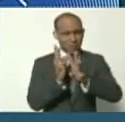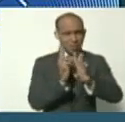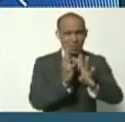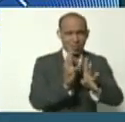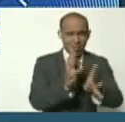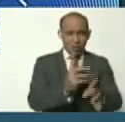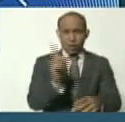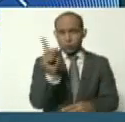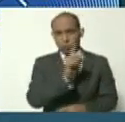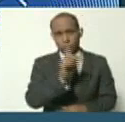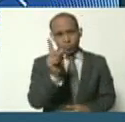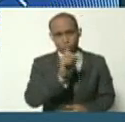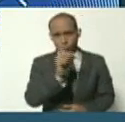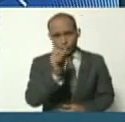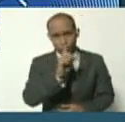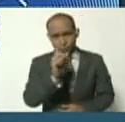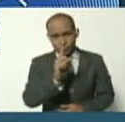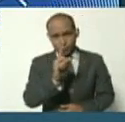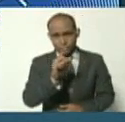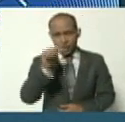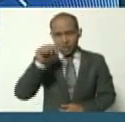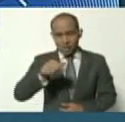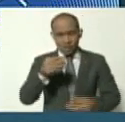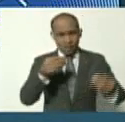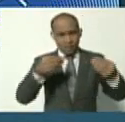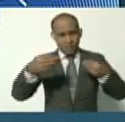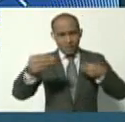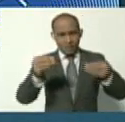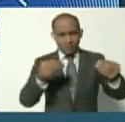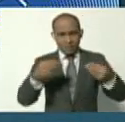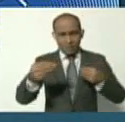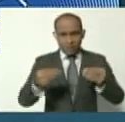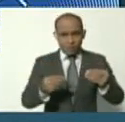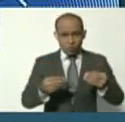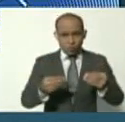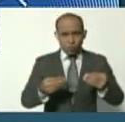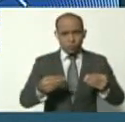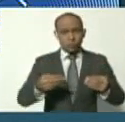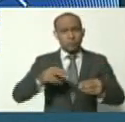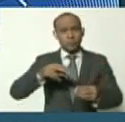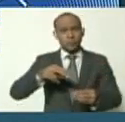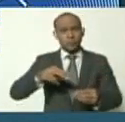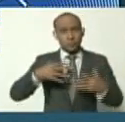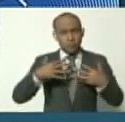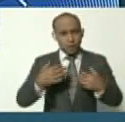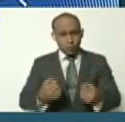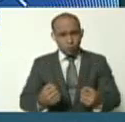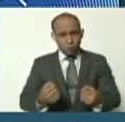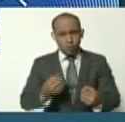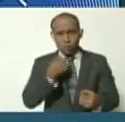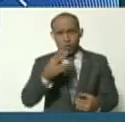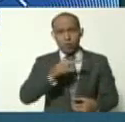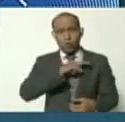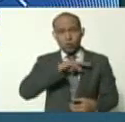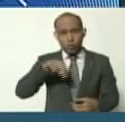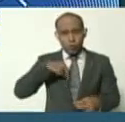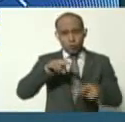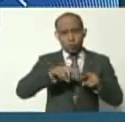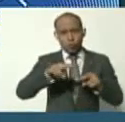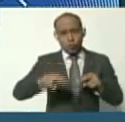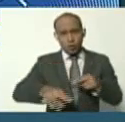Escúchenme bien. En el marco de la flexibilización segura, bueno, que nuestros niños y niñas